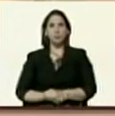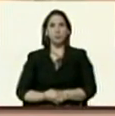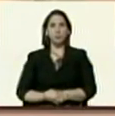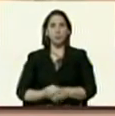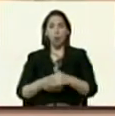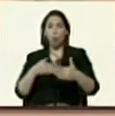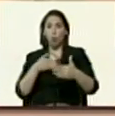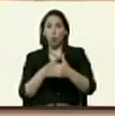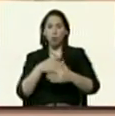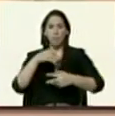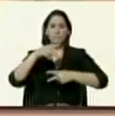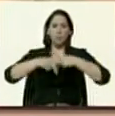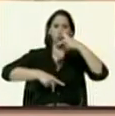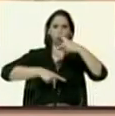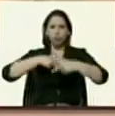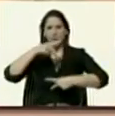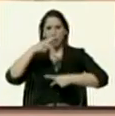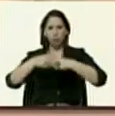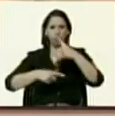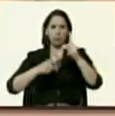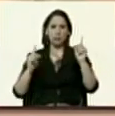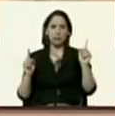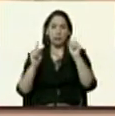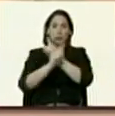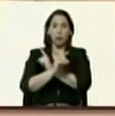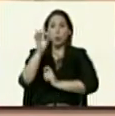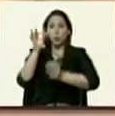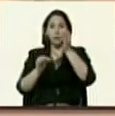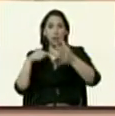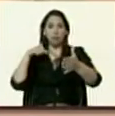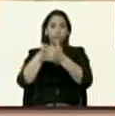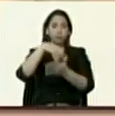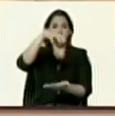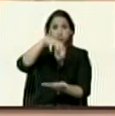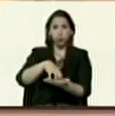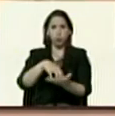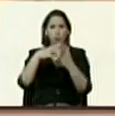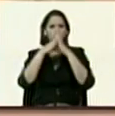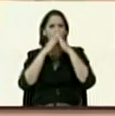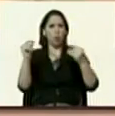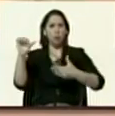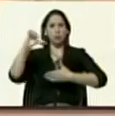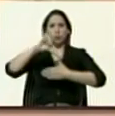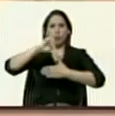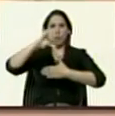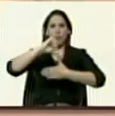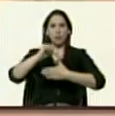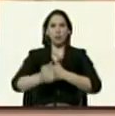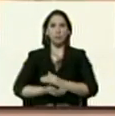contra los procesos progresistas y justificar los golpes de Estado en toda Sudamérica.